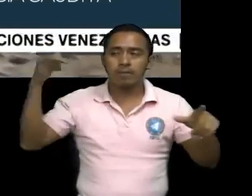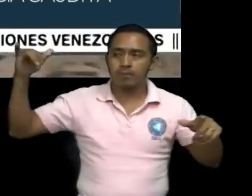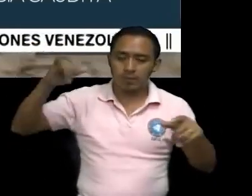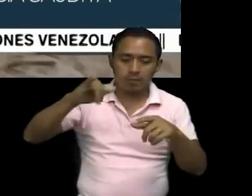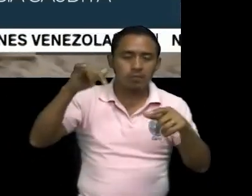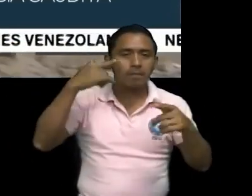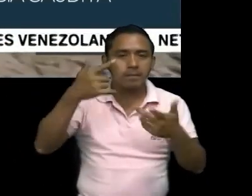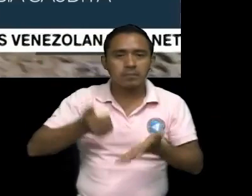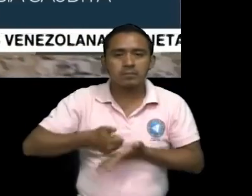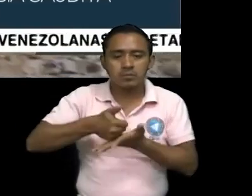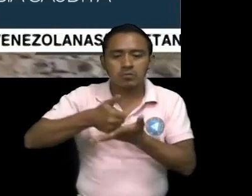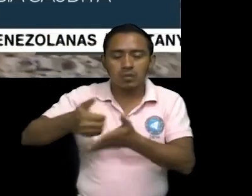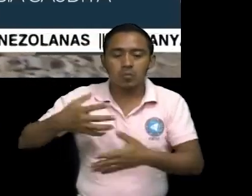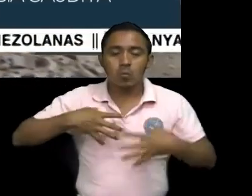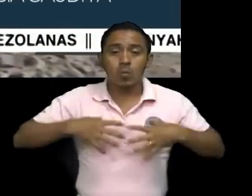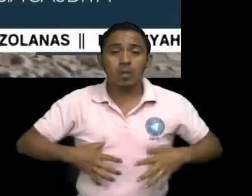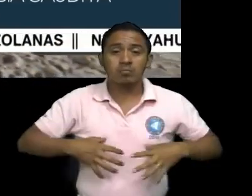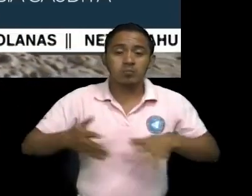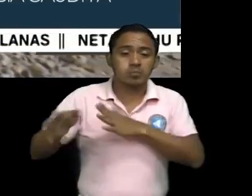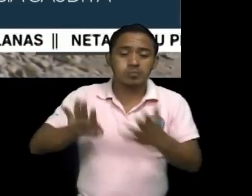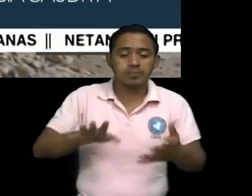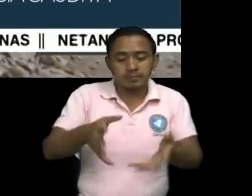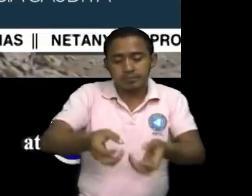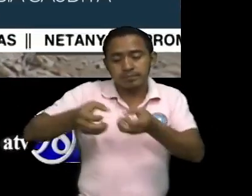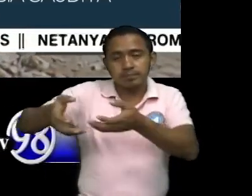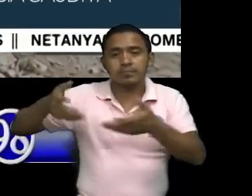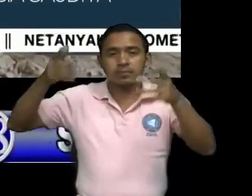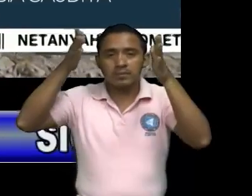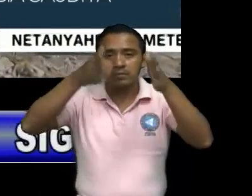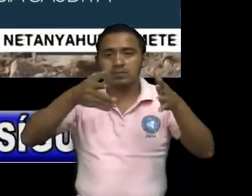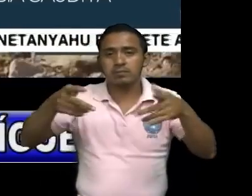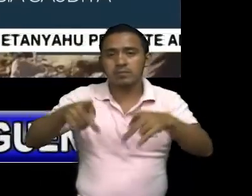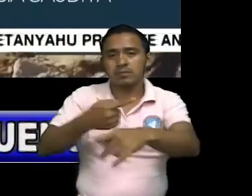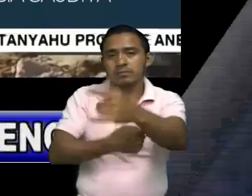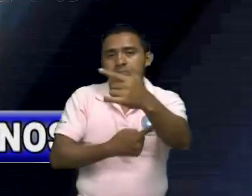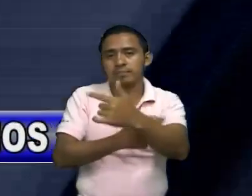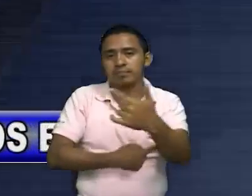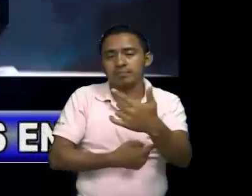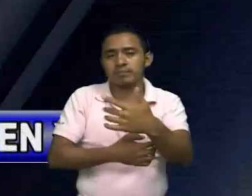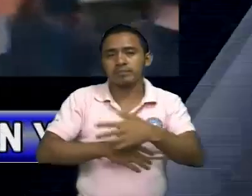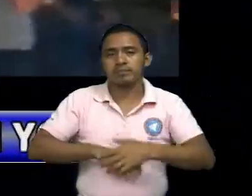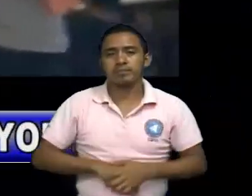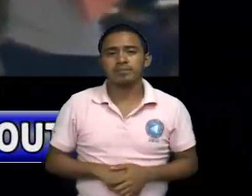ayudar en la recuperación de cuerpos y de la atención de los heridos.